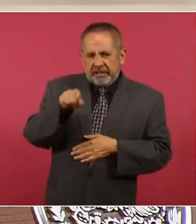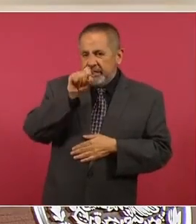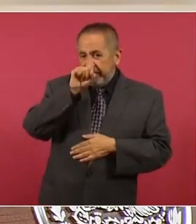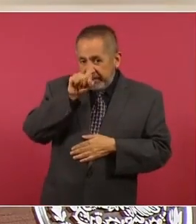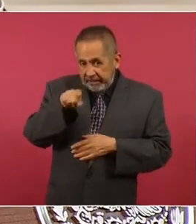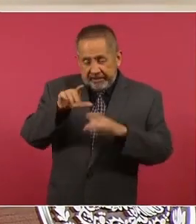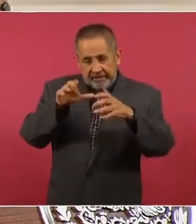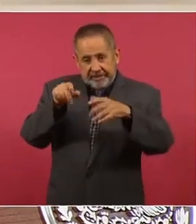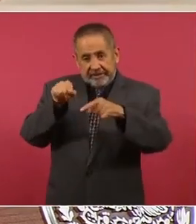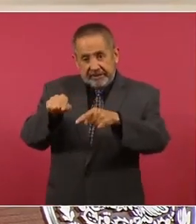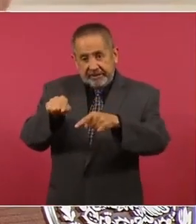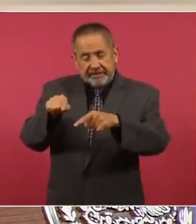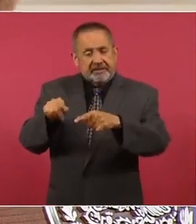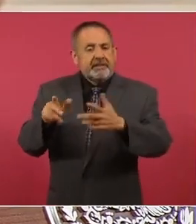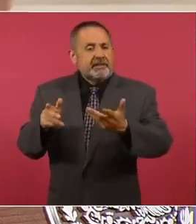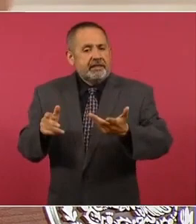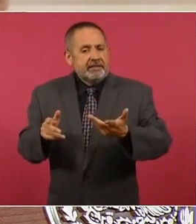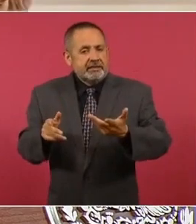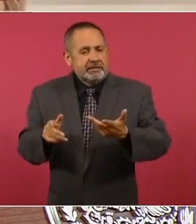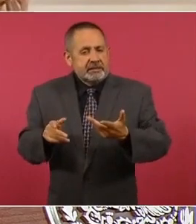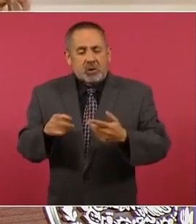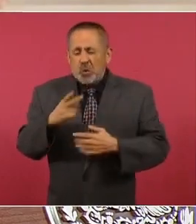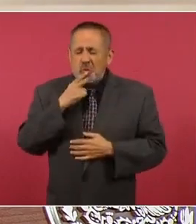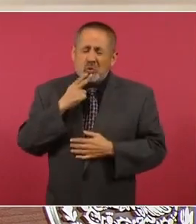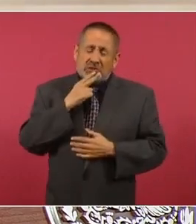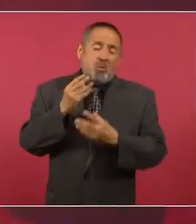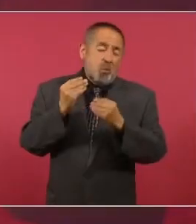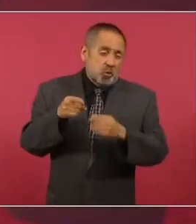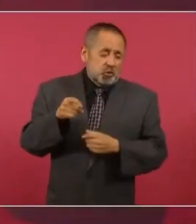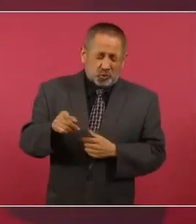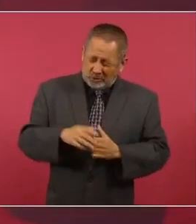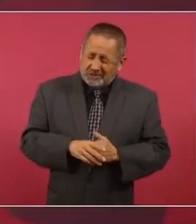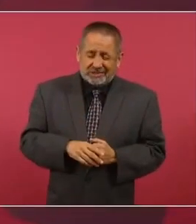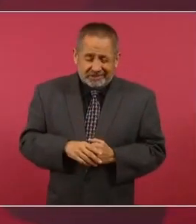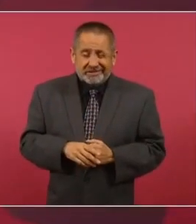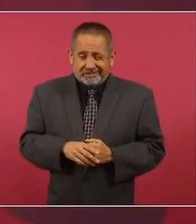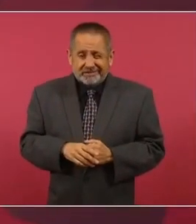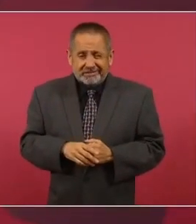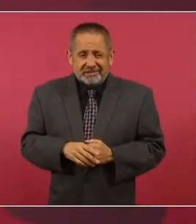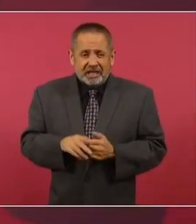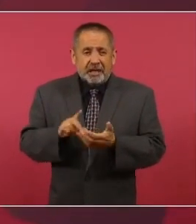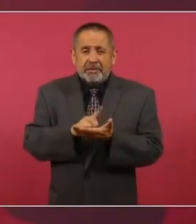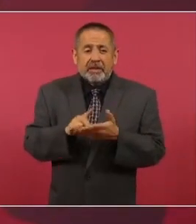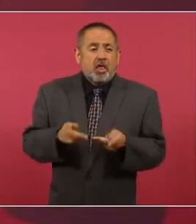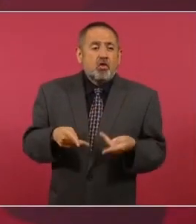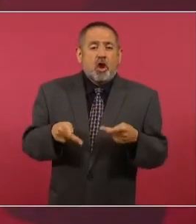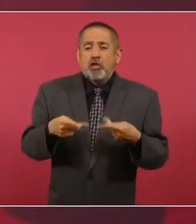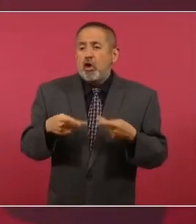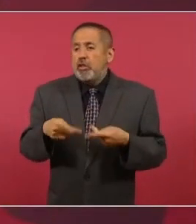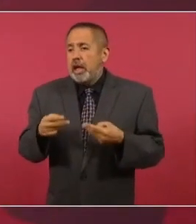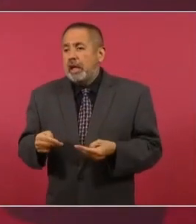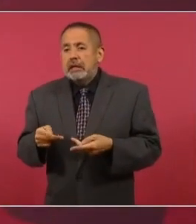ahí hay más consumo, más narcomenudeo,